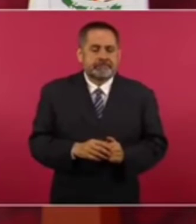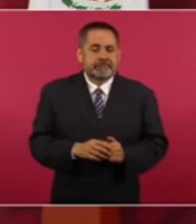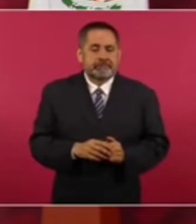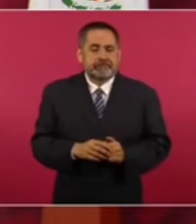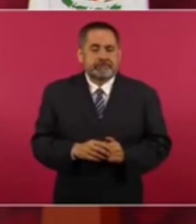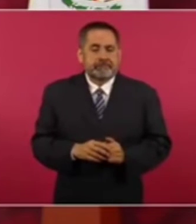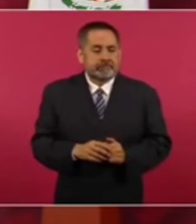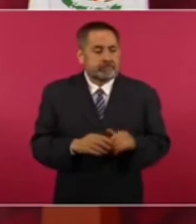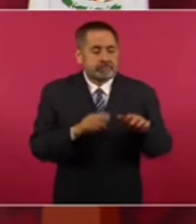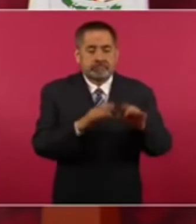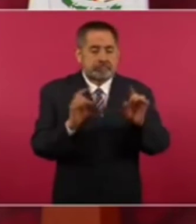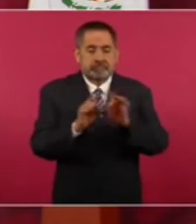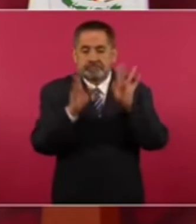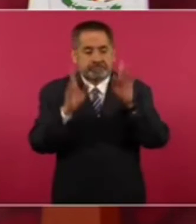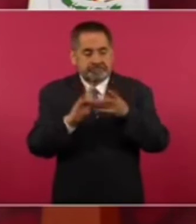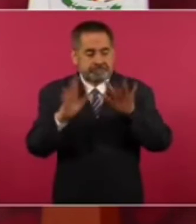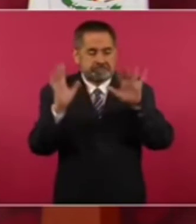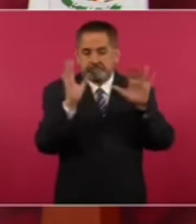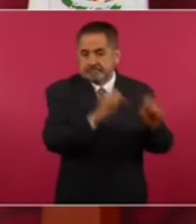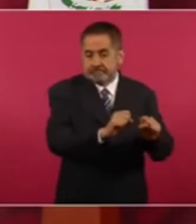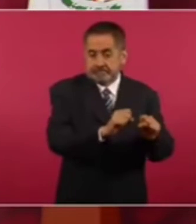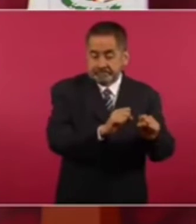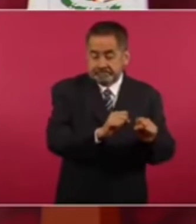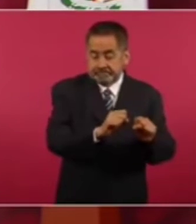en una circunstancia especial,